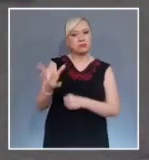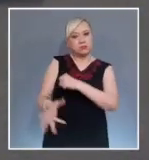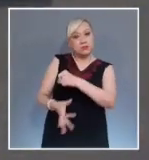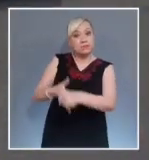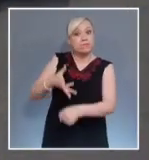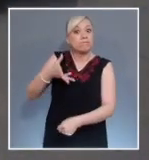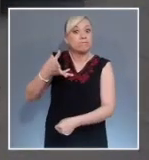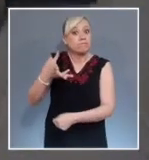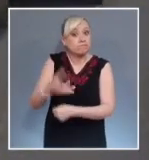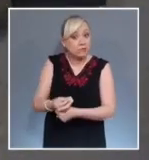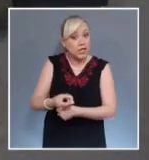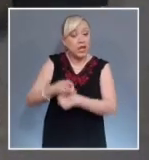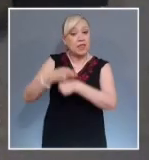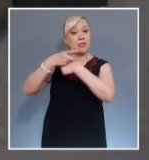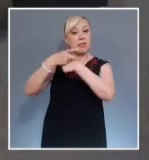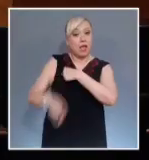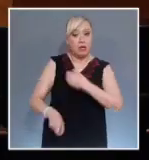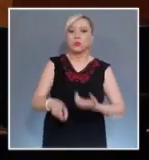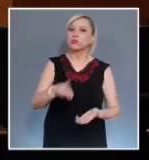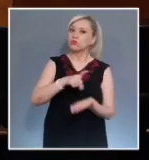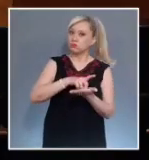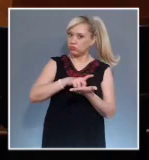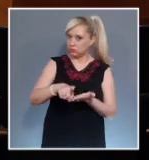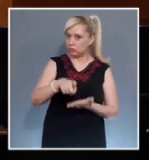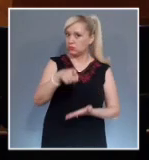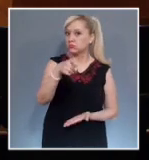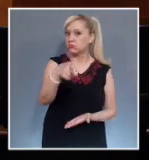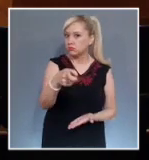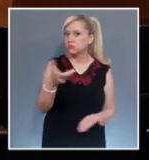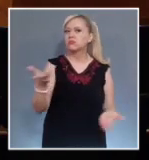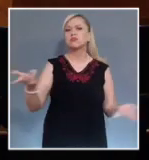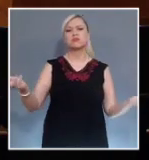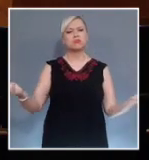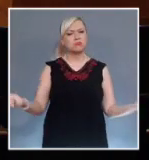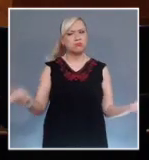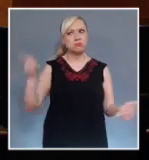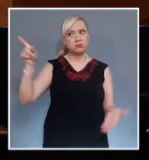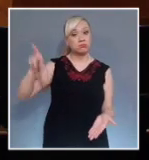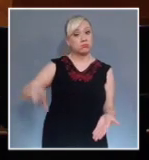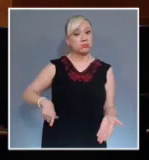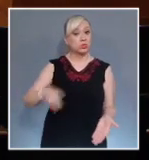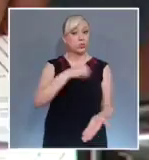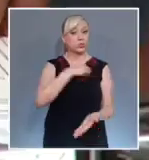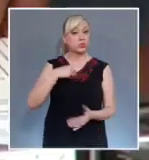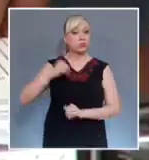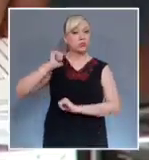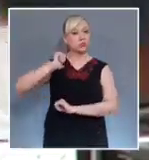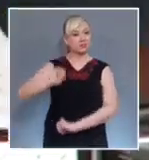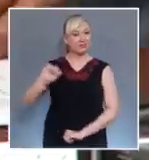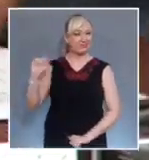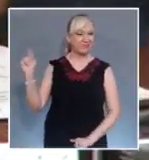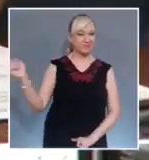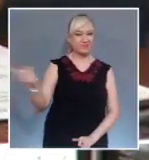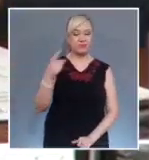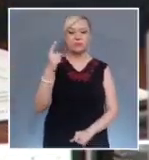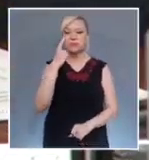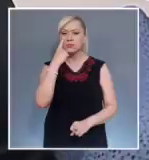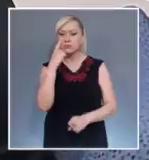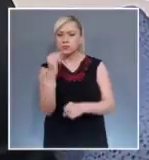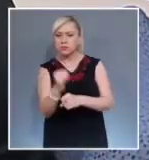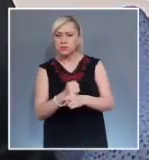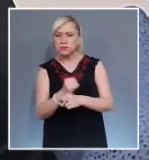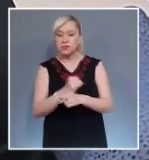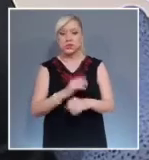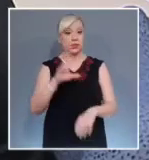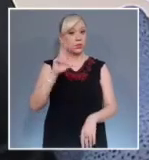daño implica una garantía Estatal que se traduce en el deber de las autoridades de verificar la proporcionalidad y